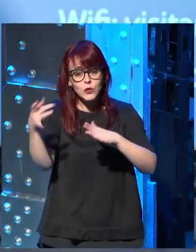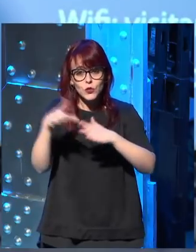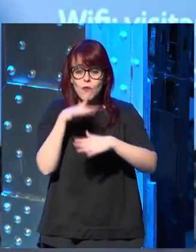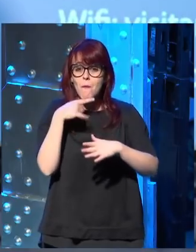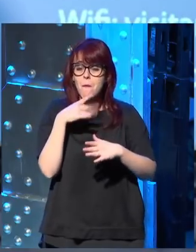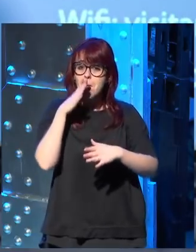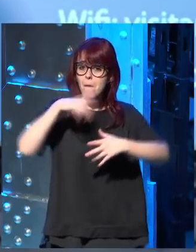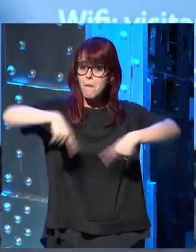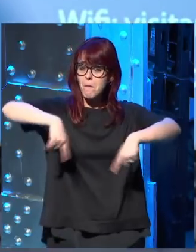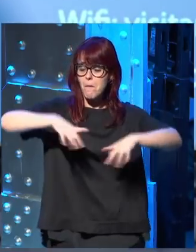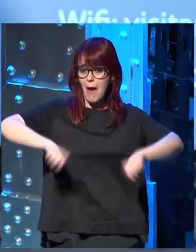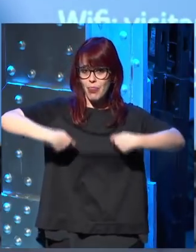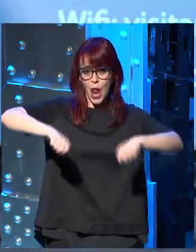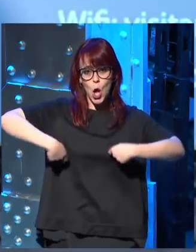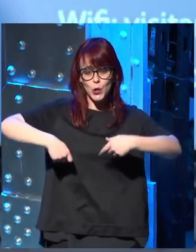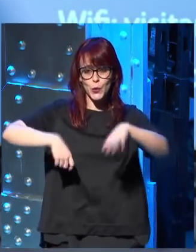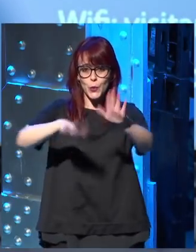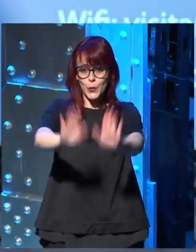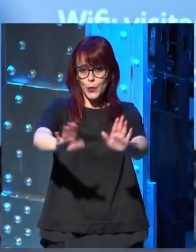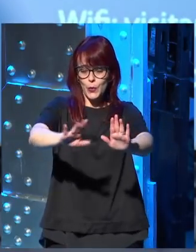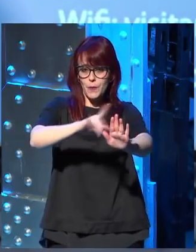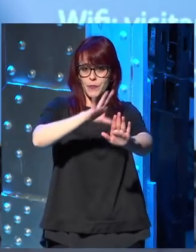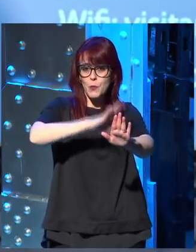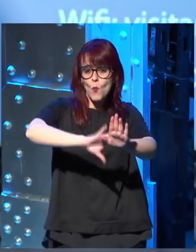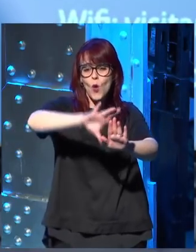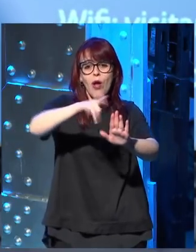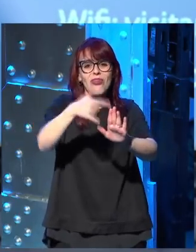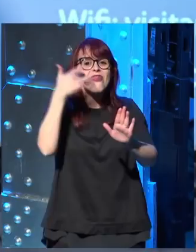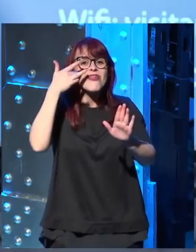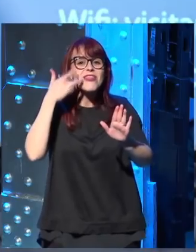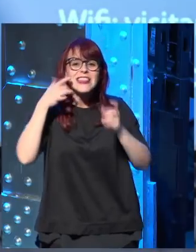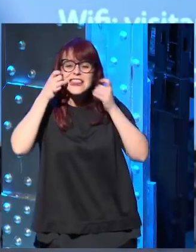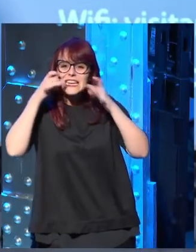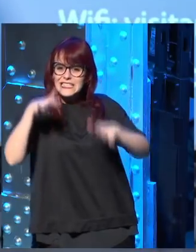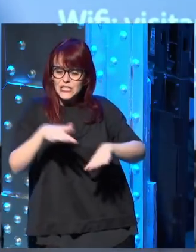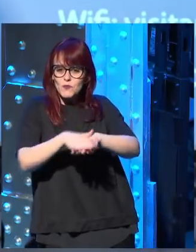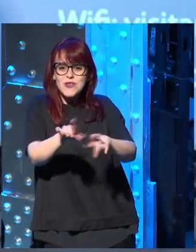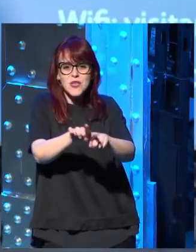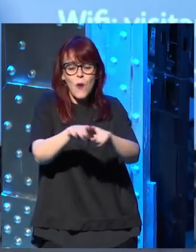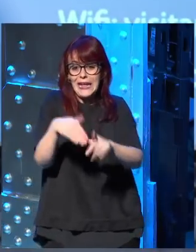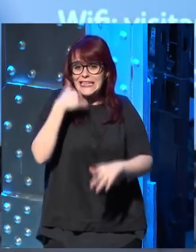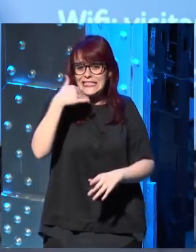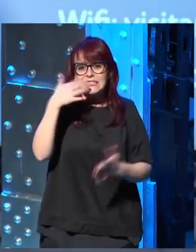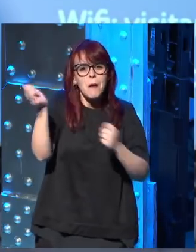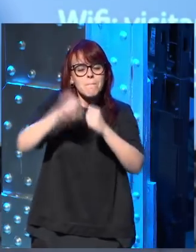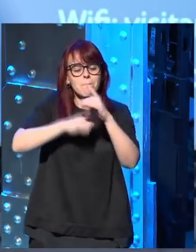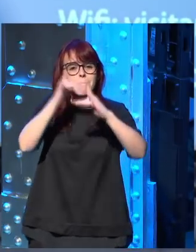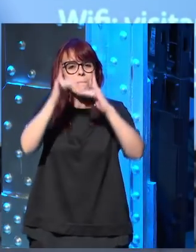del pantalón asomaban los pies desnudos y amarillos de los muertos como si ya estuvieran sobre el mármol del depósito de